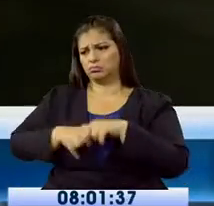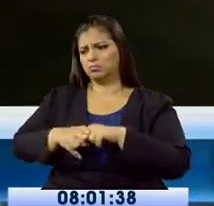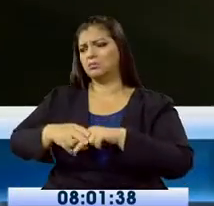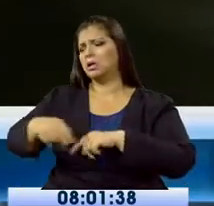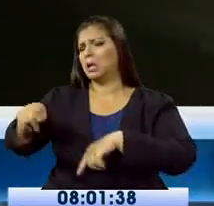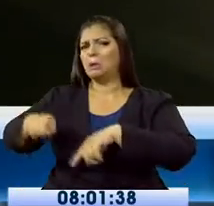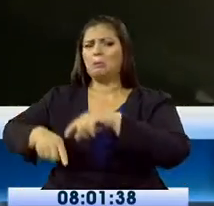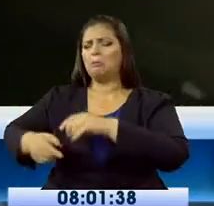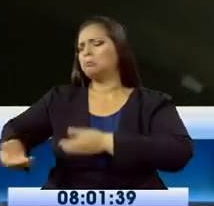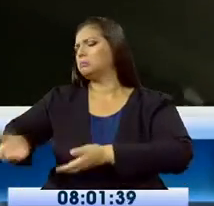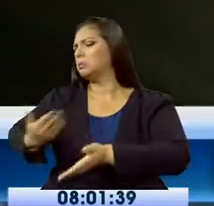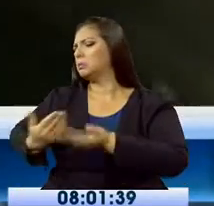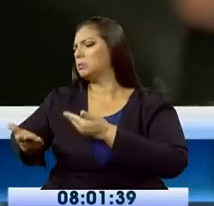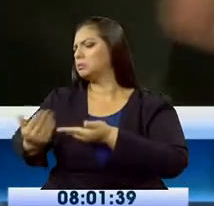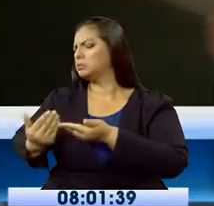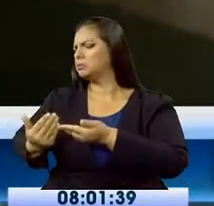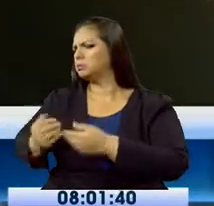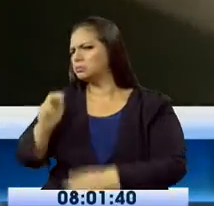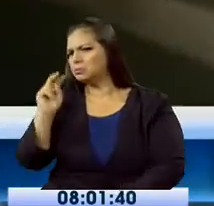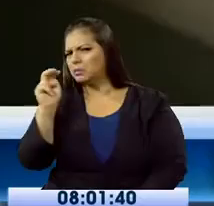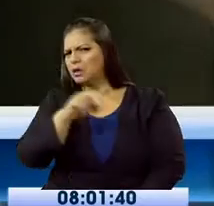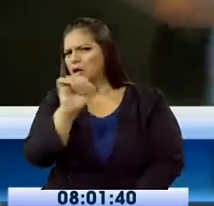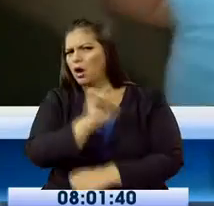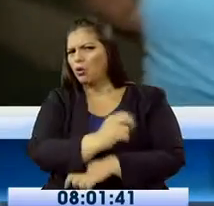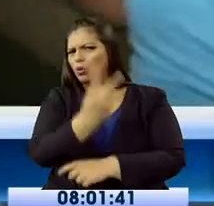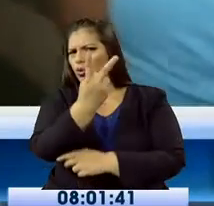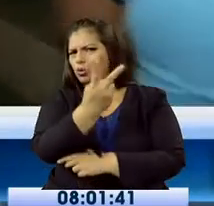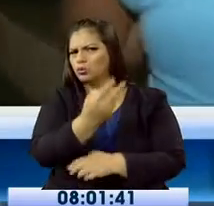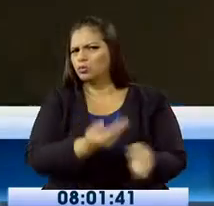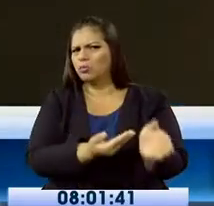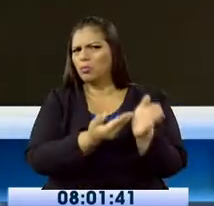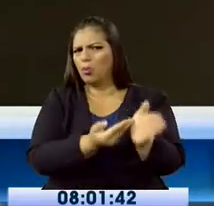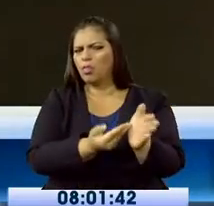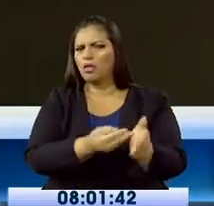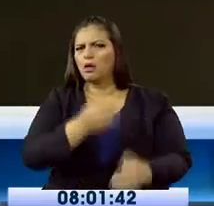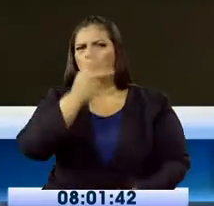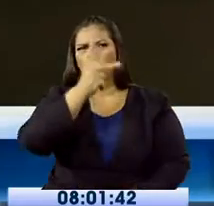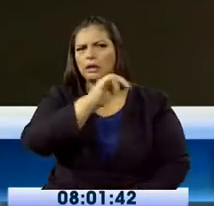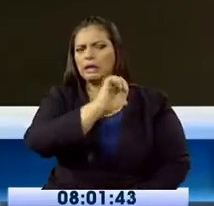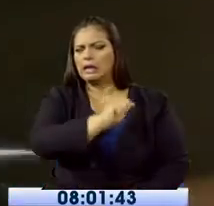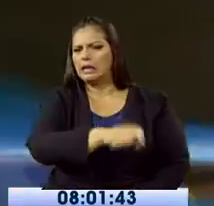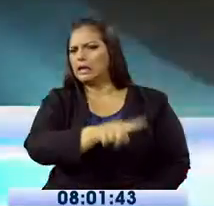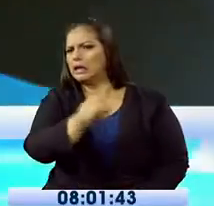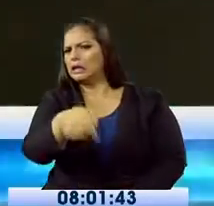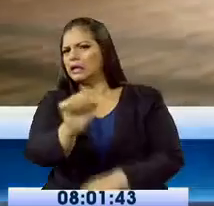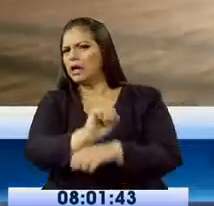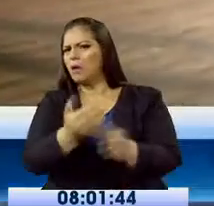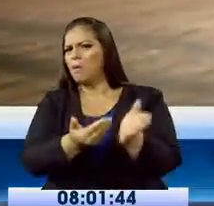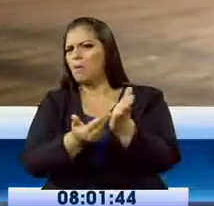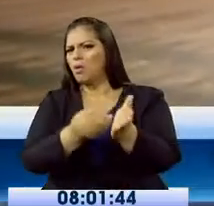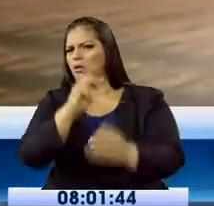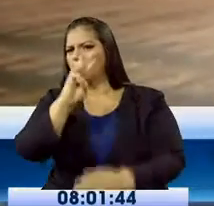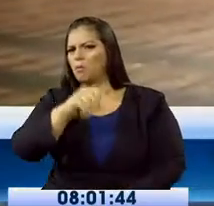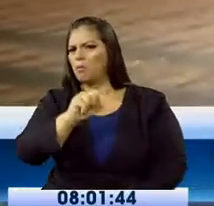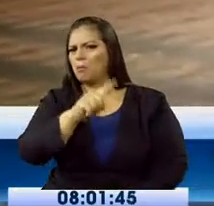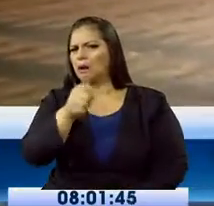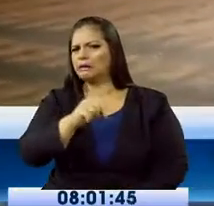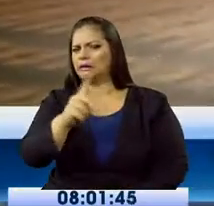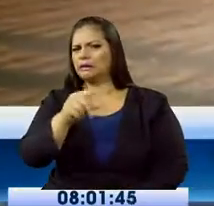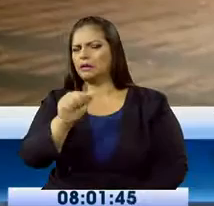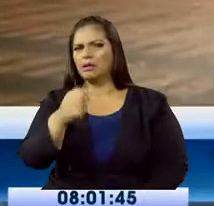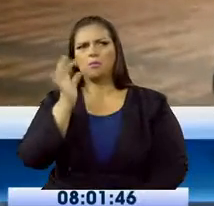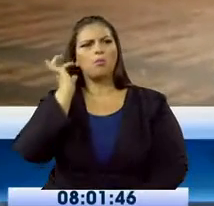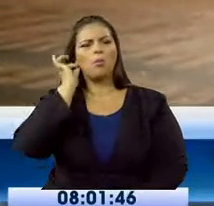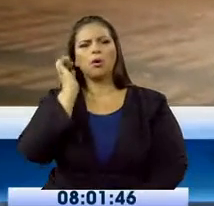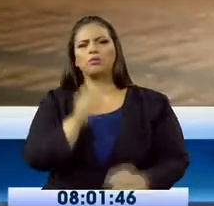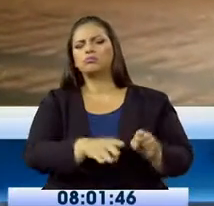un Mazda. Llegó una señora, cogió y se bajó, subió al cementerio, y nosotros nos preguntamos qué va a hacer esa señora a esta hora de la noche en el cementerio. Entonces ella cogió